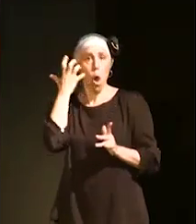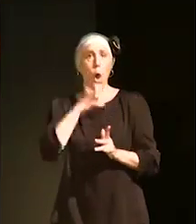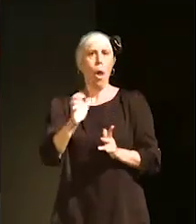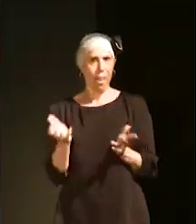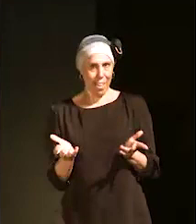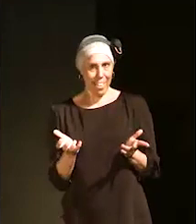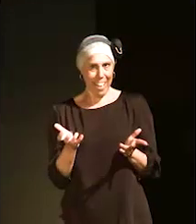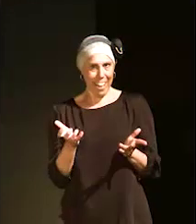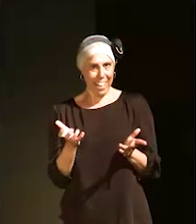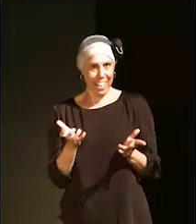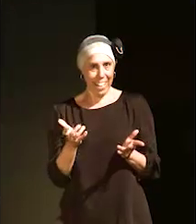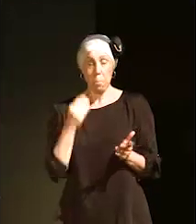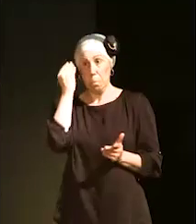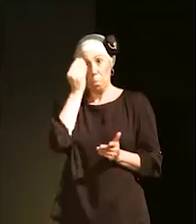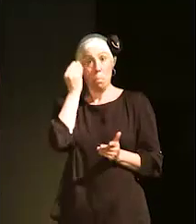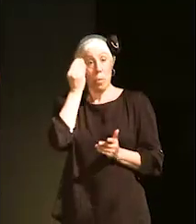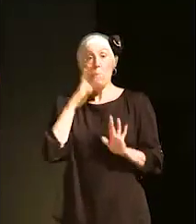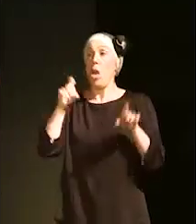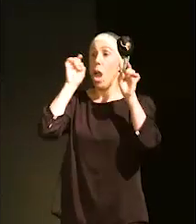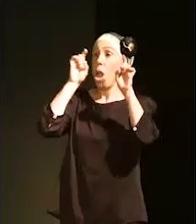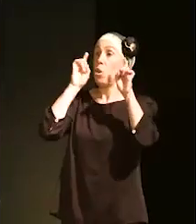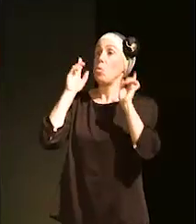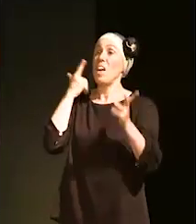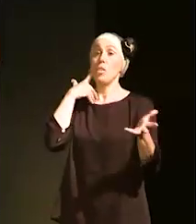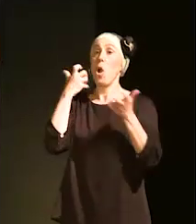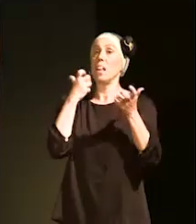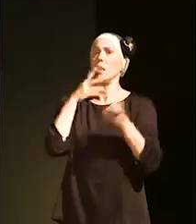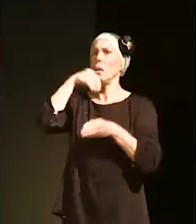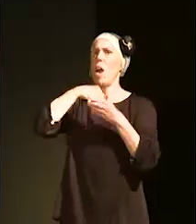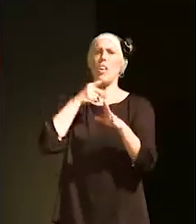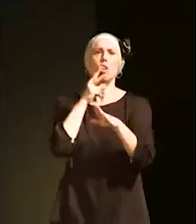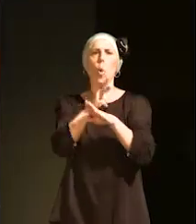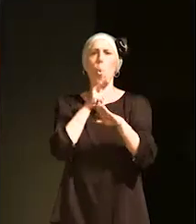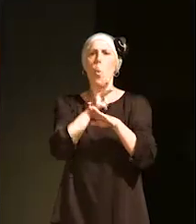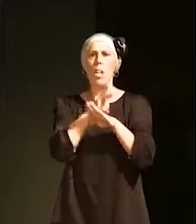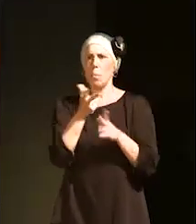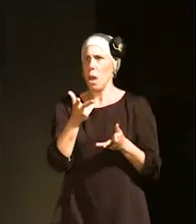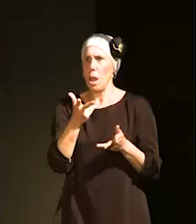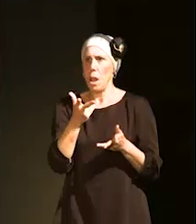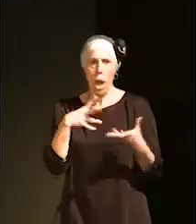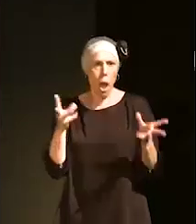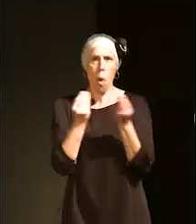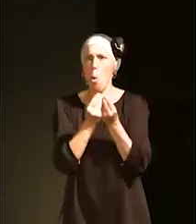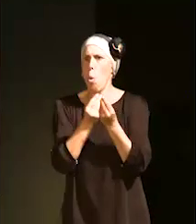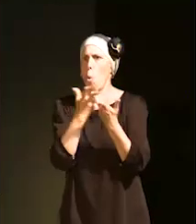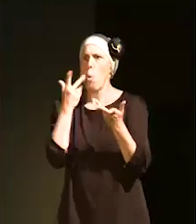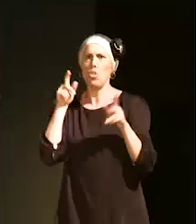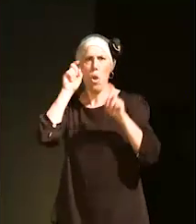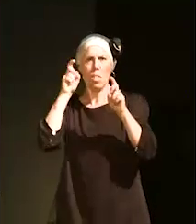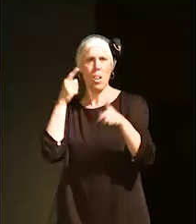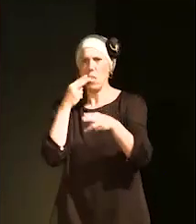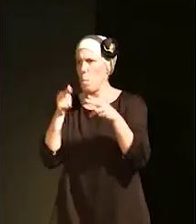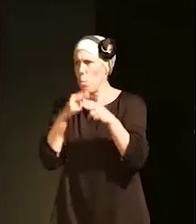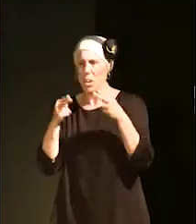en la educación artística en guatemala' sería indispensable tener una formación política y tener también políticas